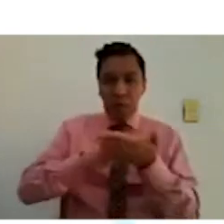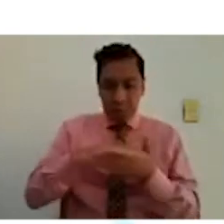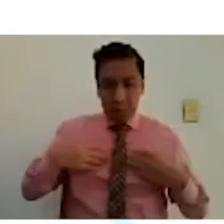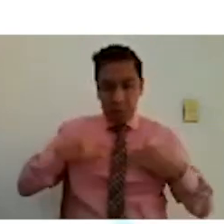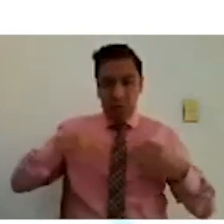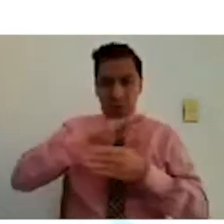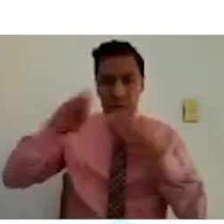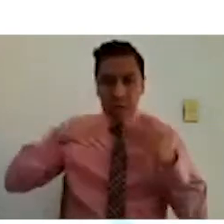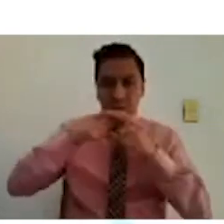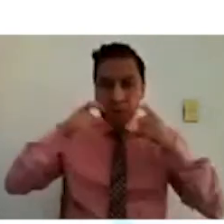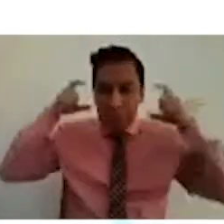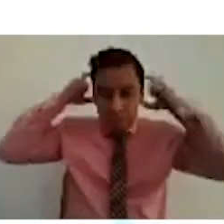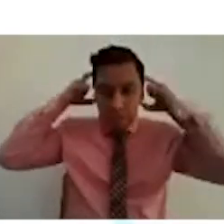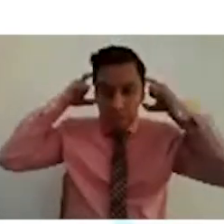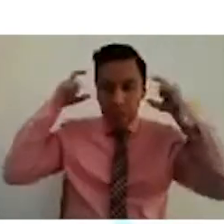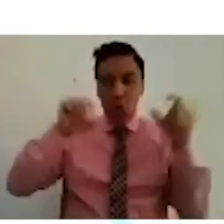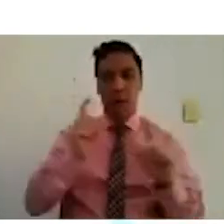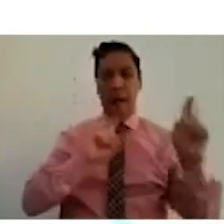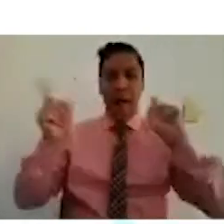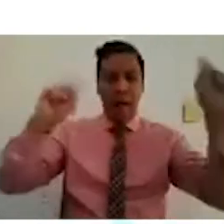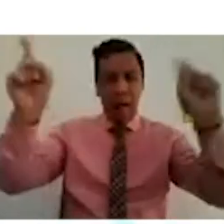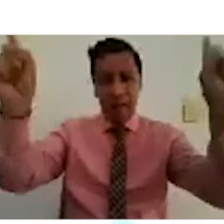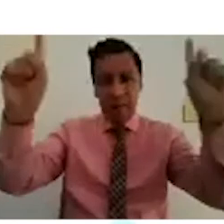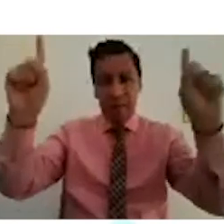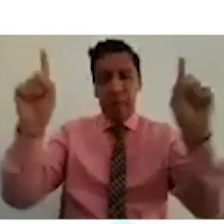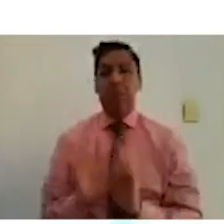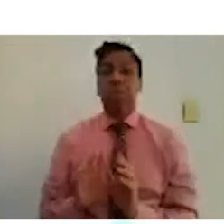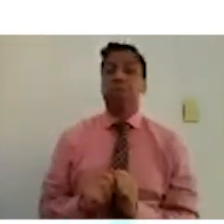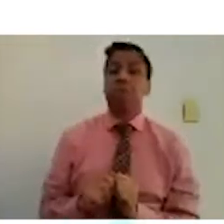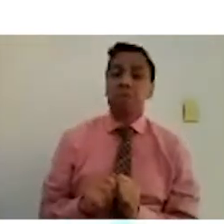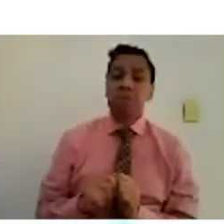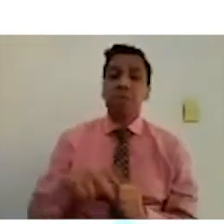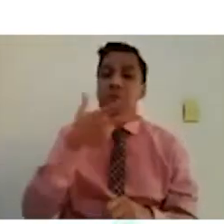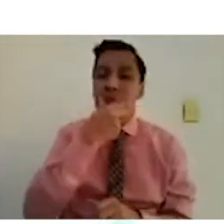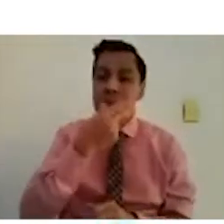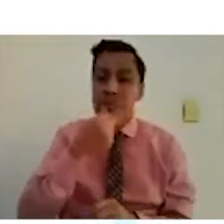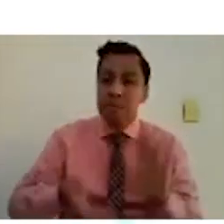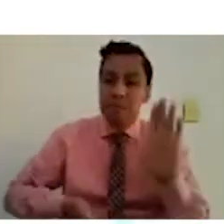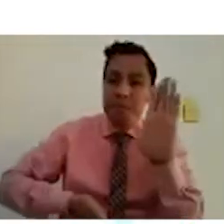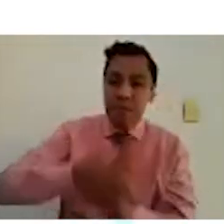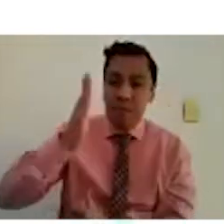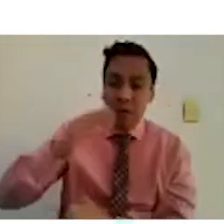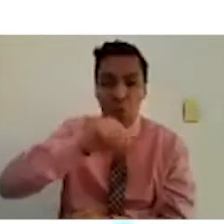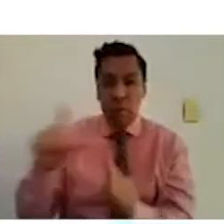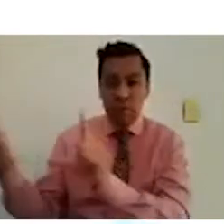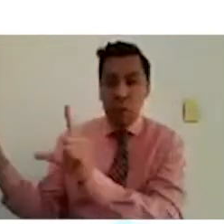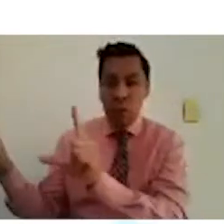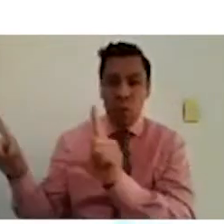corriendo simplemente. De inmediato todos los hombres salen y luego en otra escena,